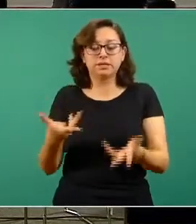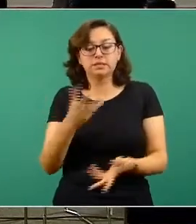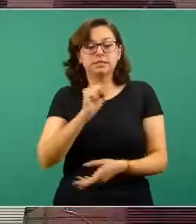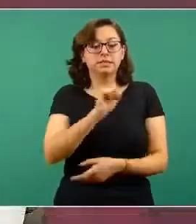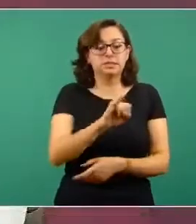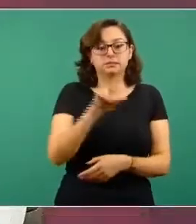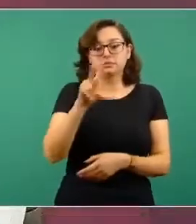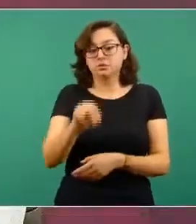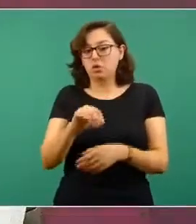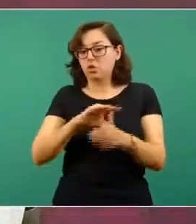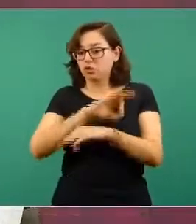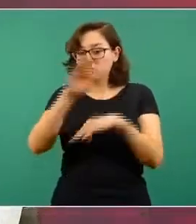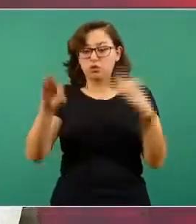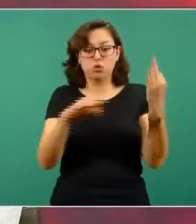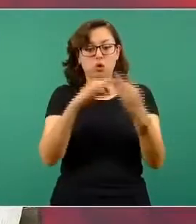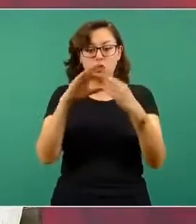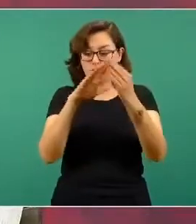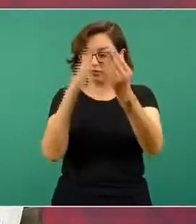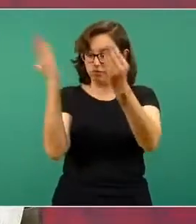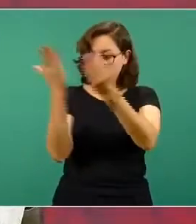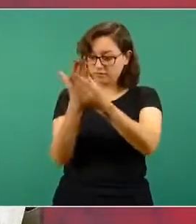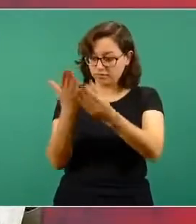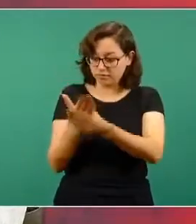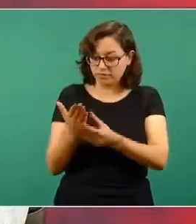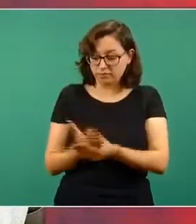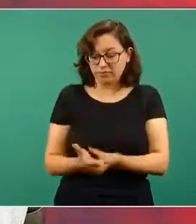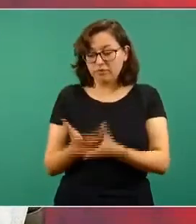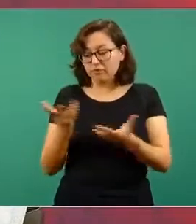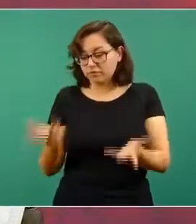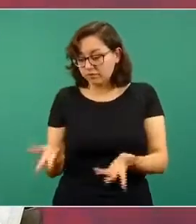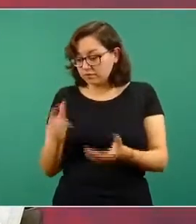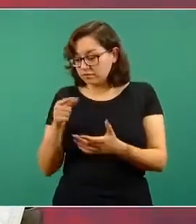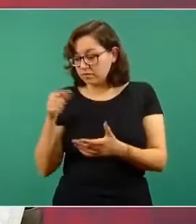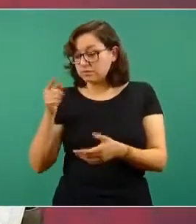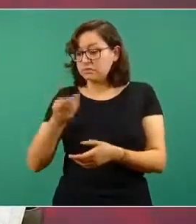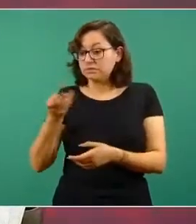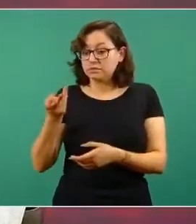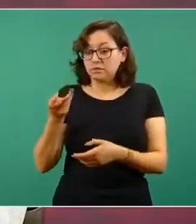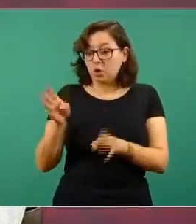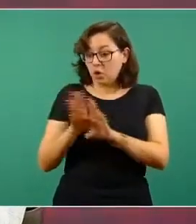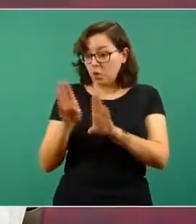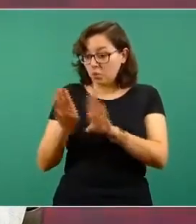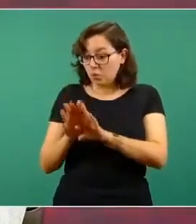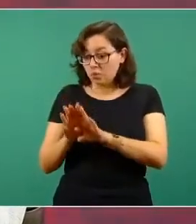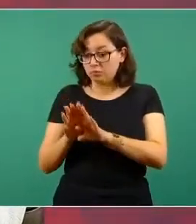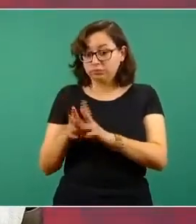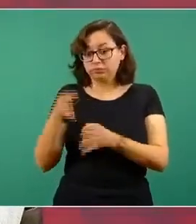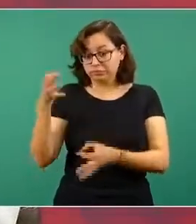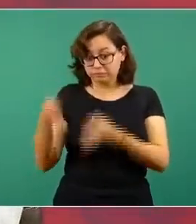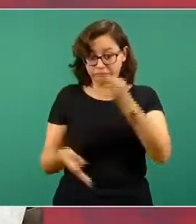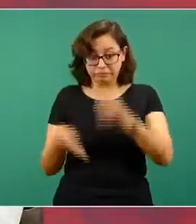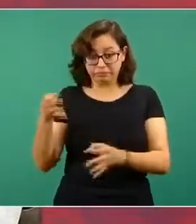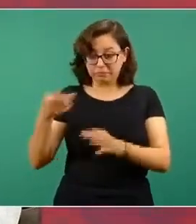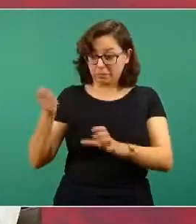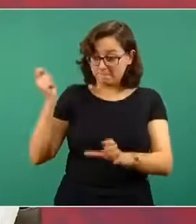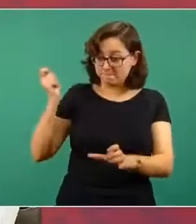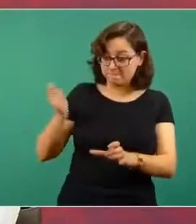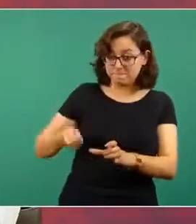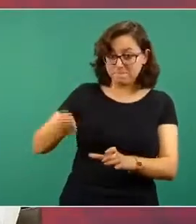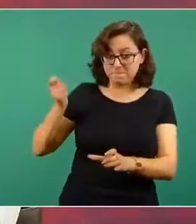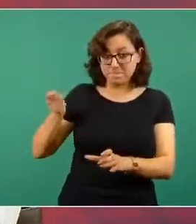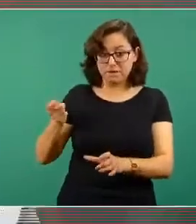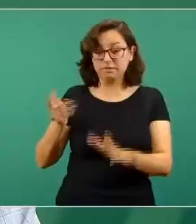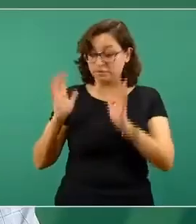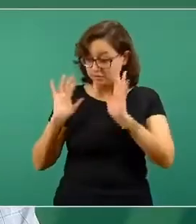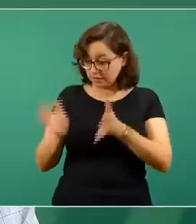tengan integrados los expedientes correspondientes y si corresponde al debido proceso que deben de seguir, pues obviamente podrán